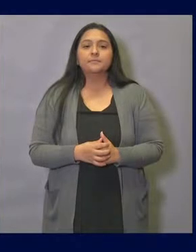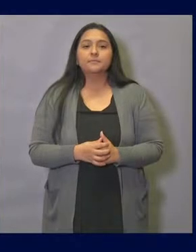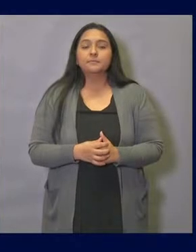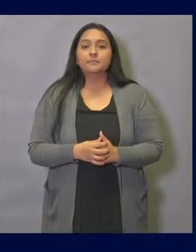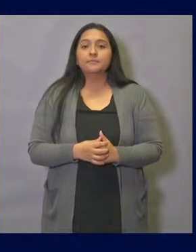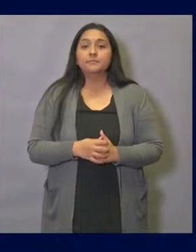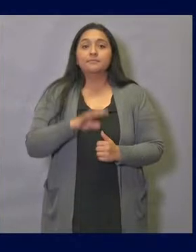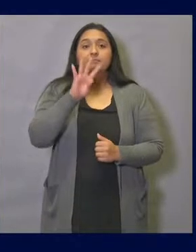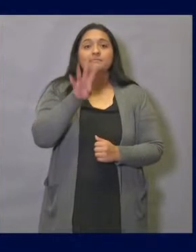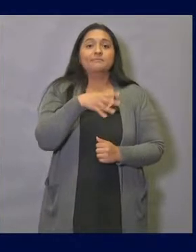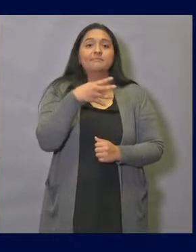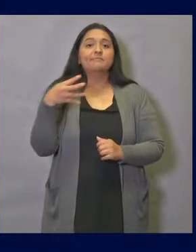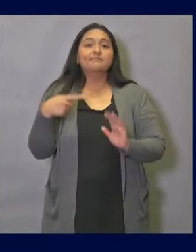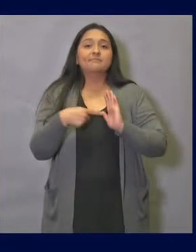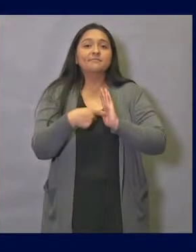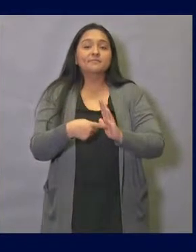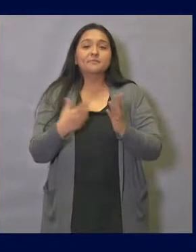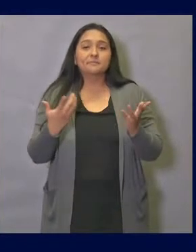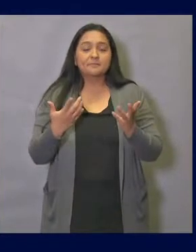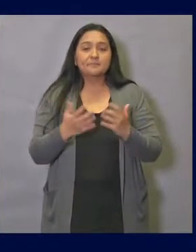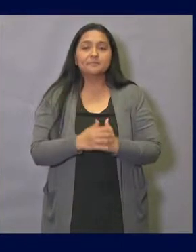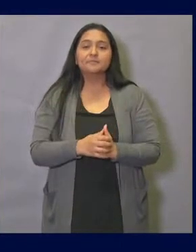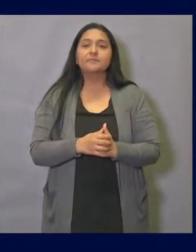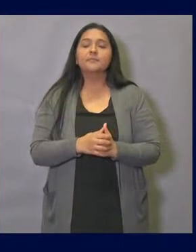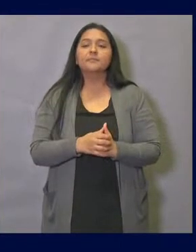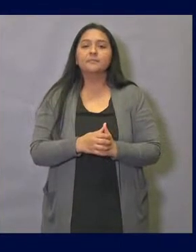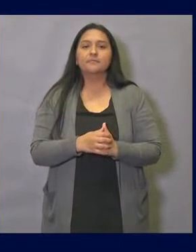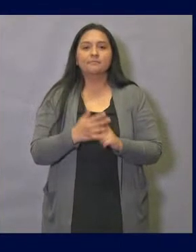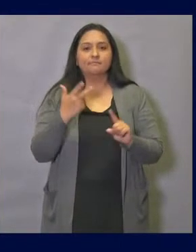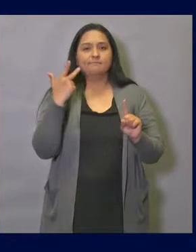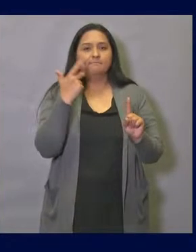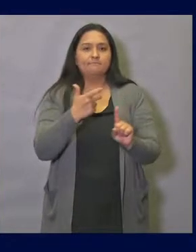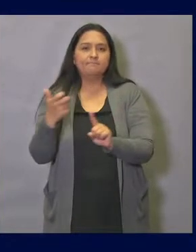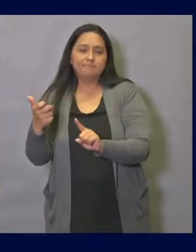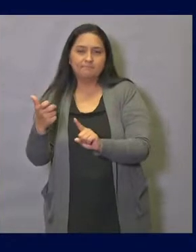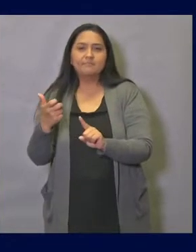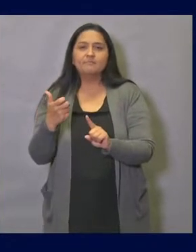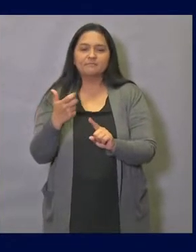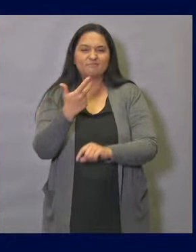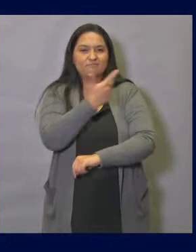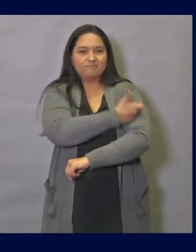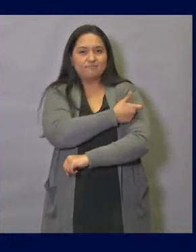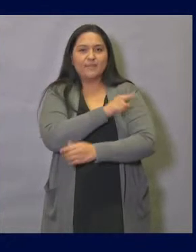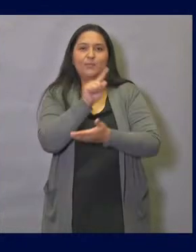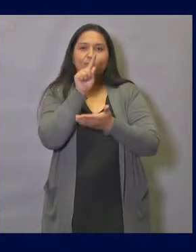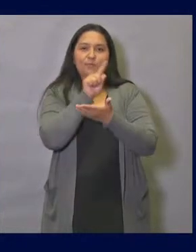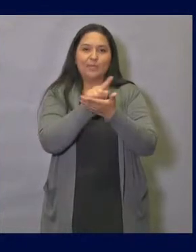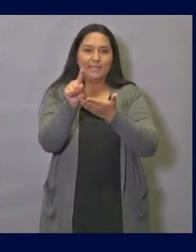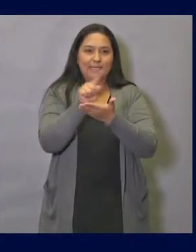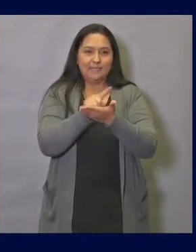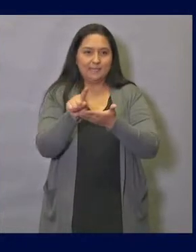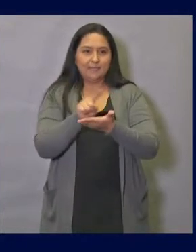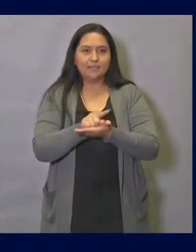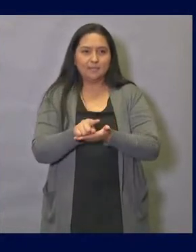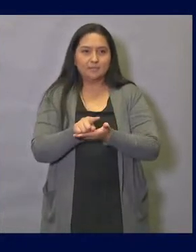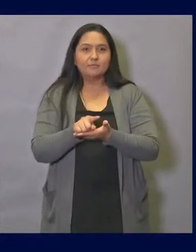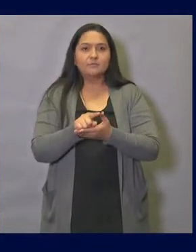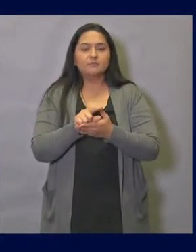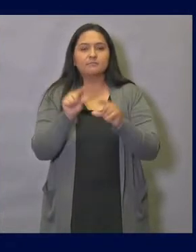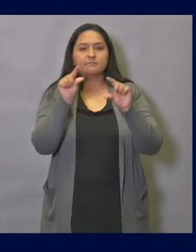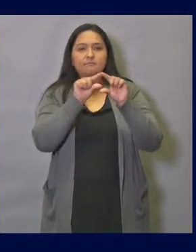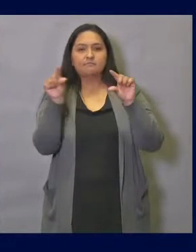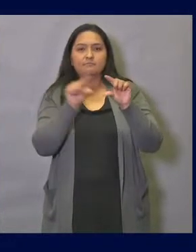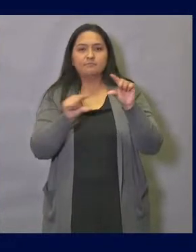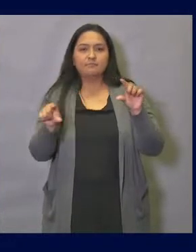Esta tabla muestra el resumen de nuestra distribución semanal de vacunas contra el COVID-19 por tipo de centro de